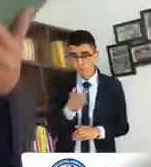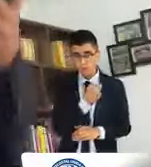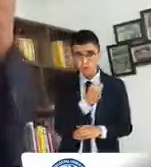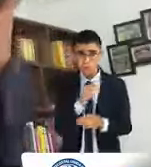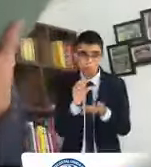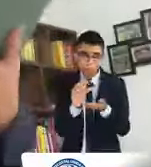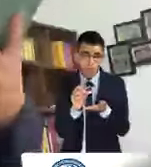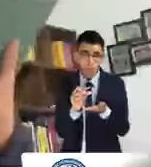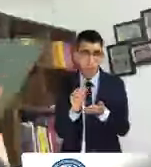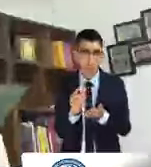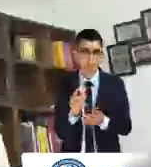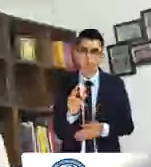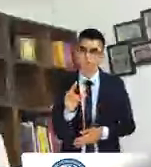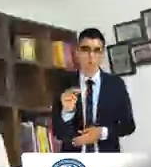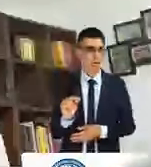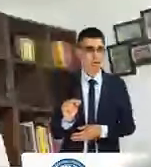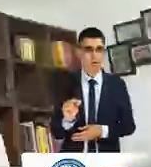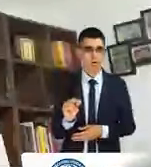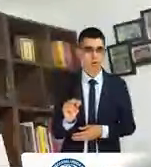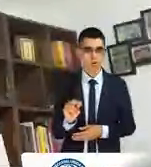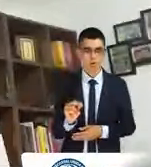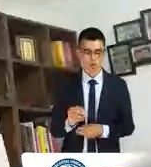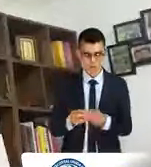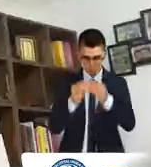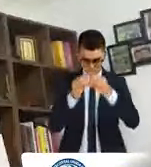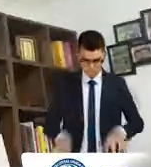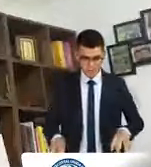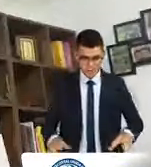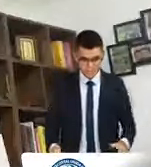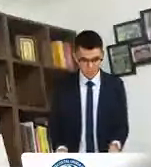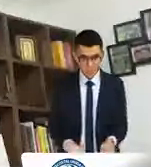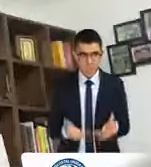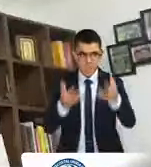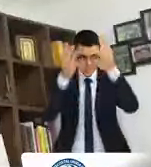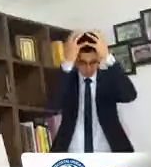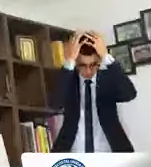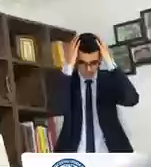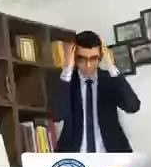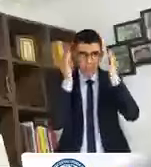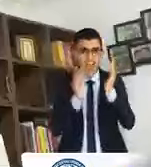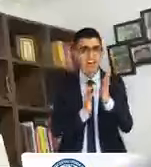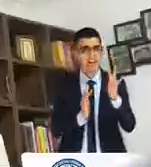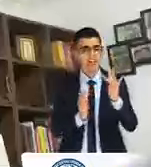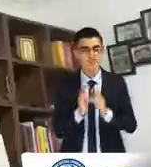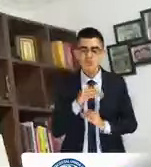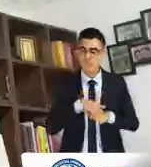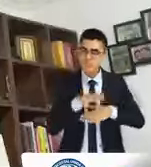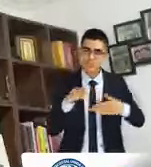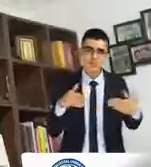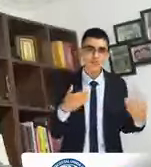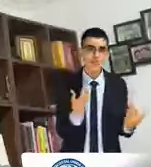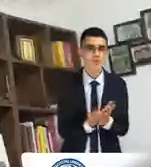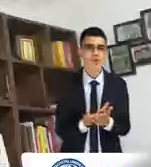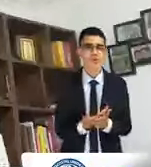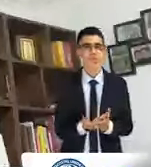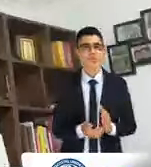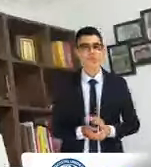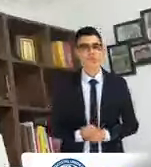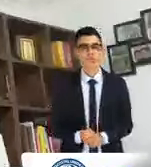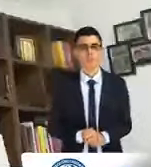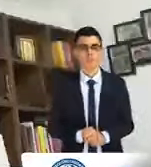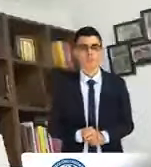se lo echó en la cabeza. Entonces uno se tiene que preguntar, ¿por qué razón una